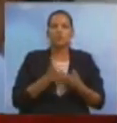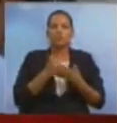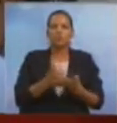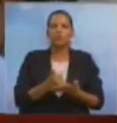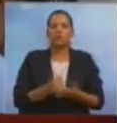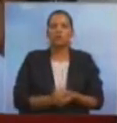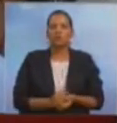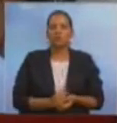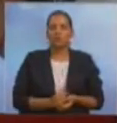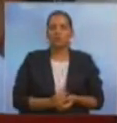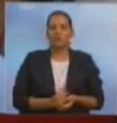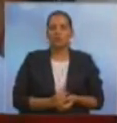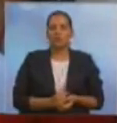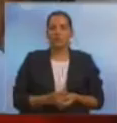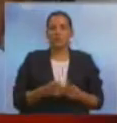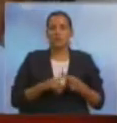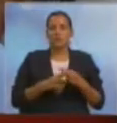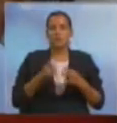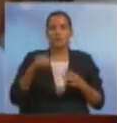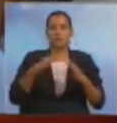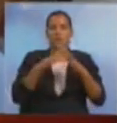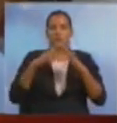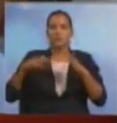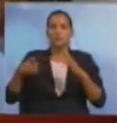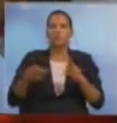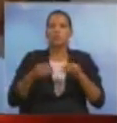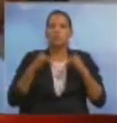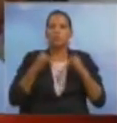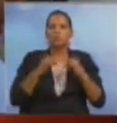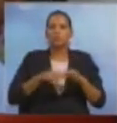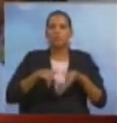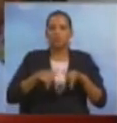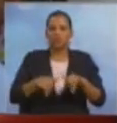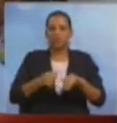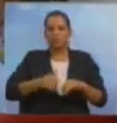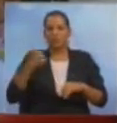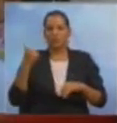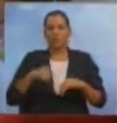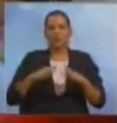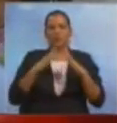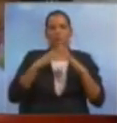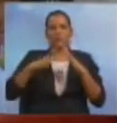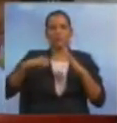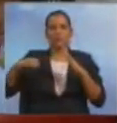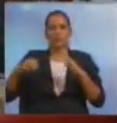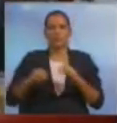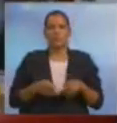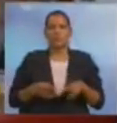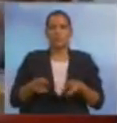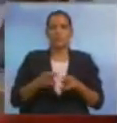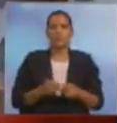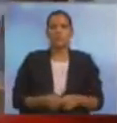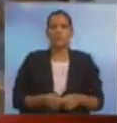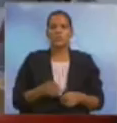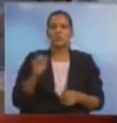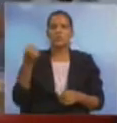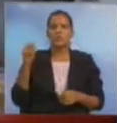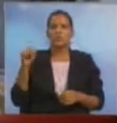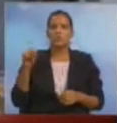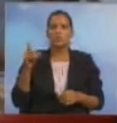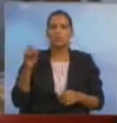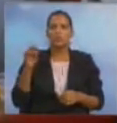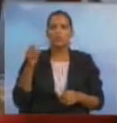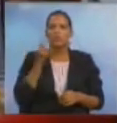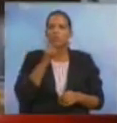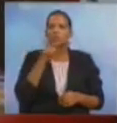colaborar. Y se ha iniciado en este albergue y se va a continuar en el resto de albergues que están en las riberas del río. Sandra Tello, quien sufre